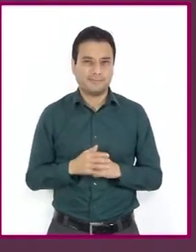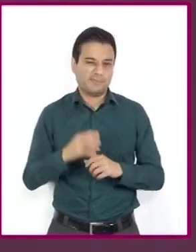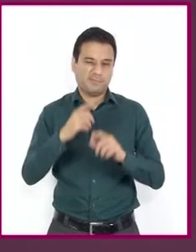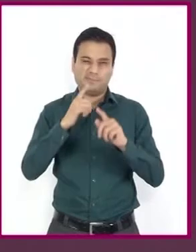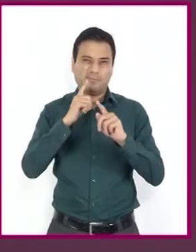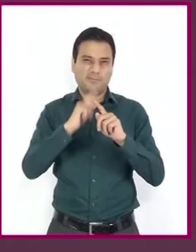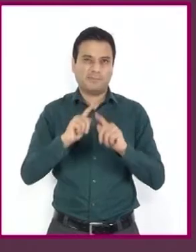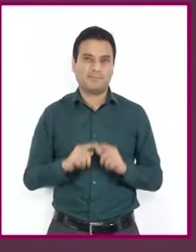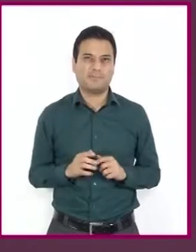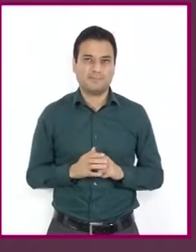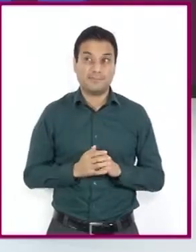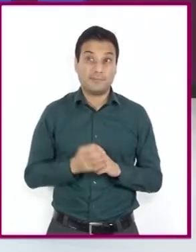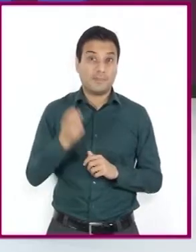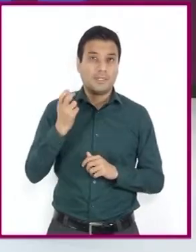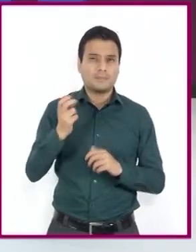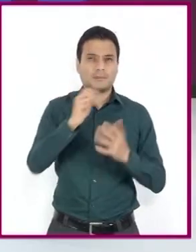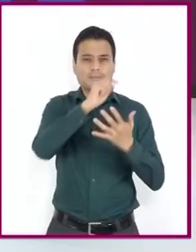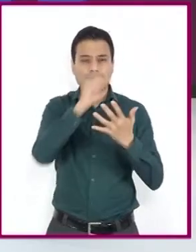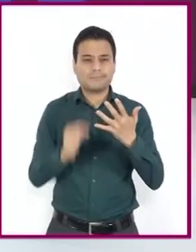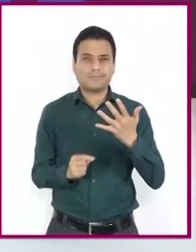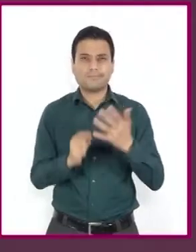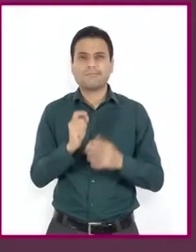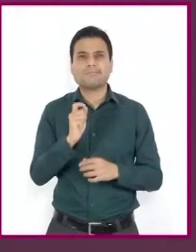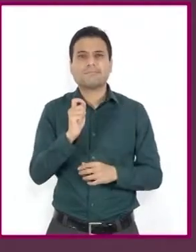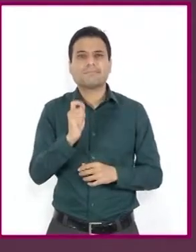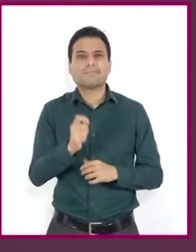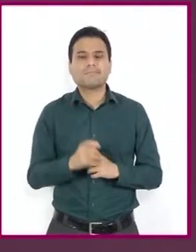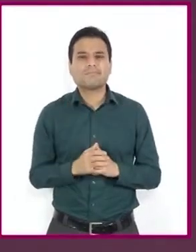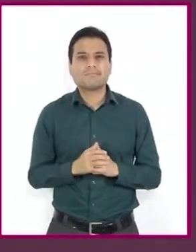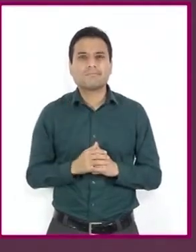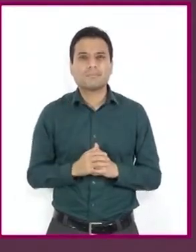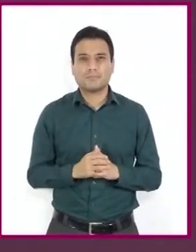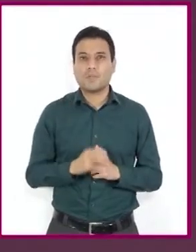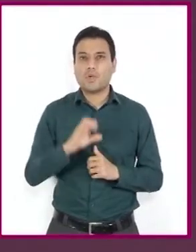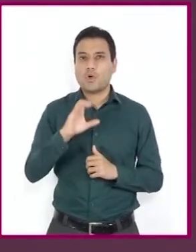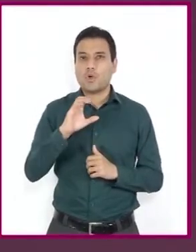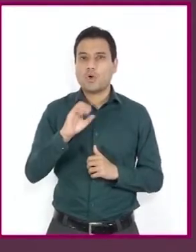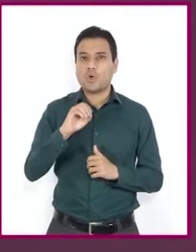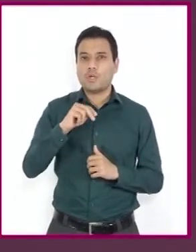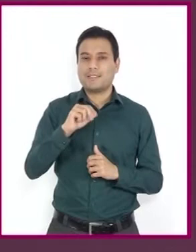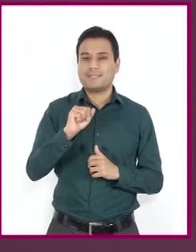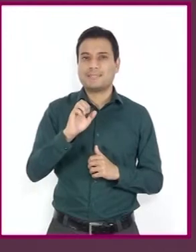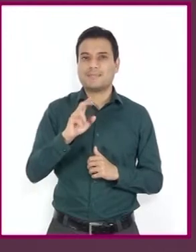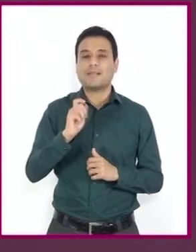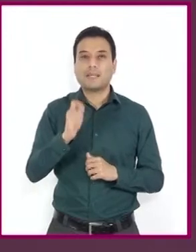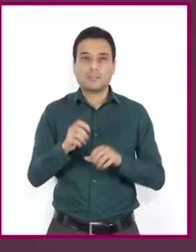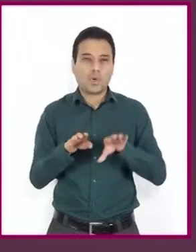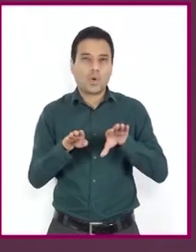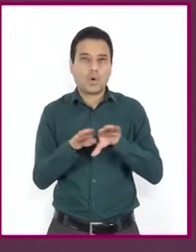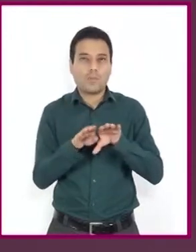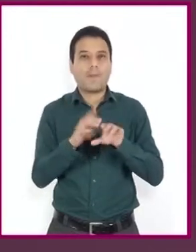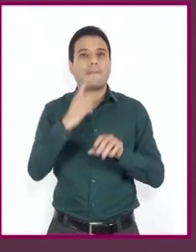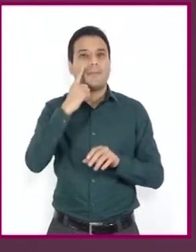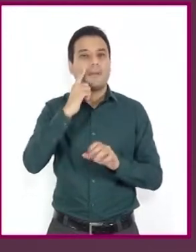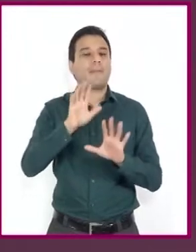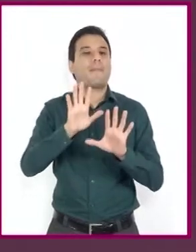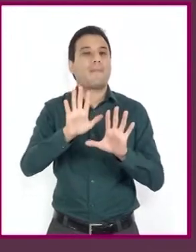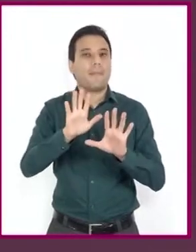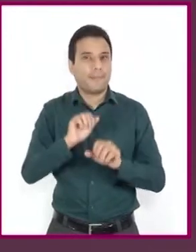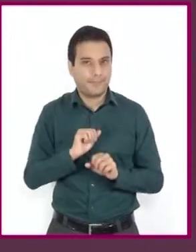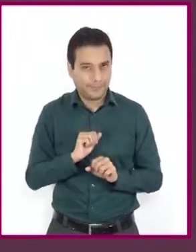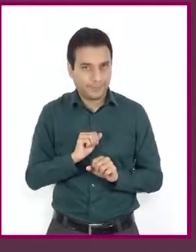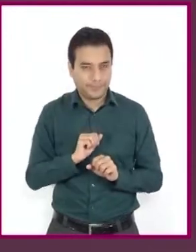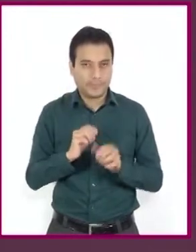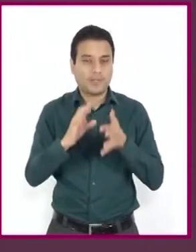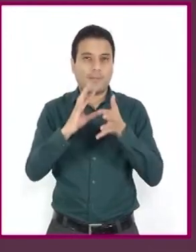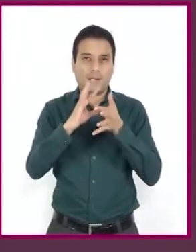expresiones concesivas son aquellas que expresan en un discurso una dificultad u objeción, sin que ello sea